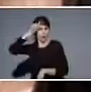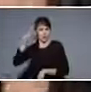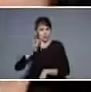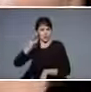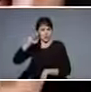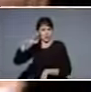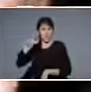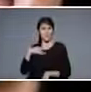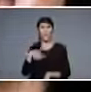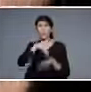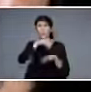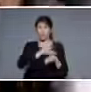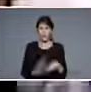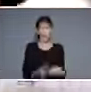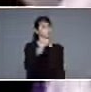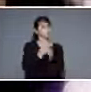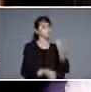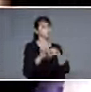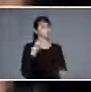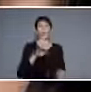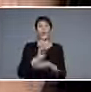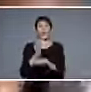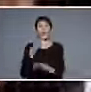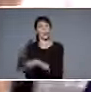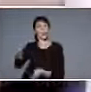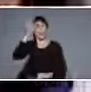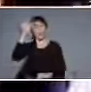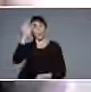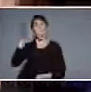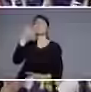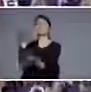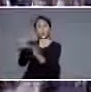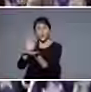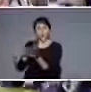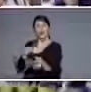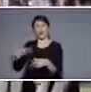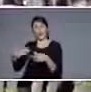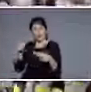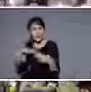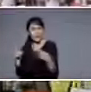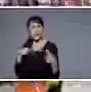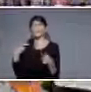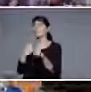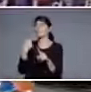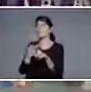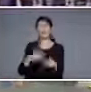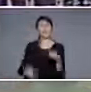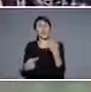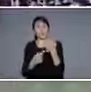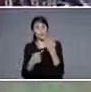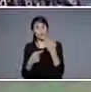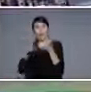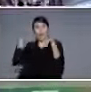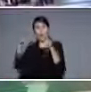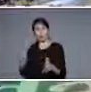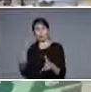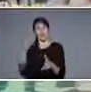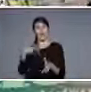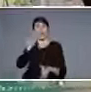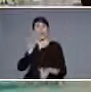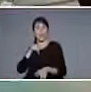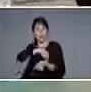Paco McDonald's. Me harto al cine un domingo. Me pido unos nachos de hotel para el sureto. Pulsera en la mano